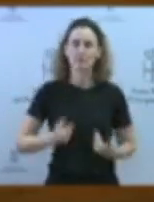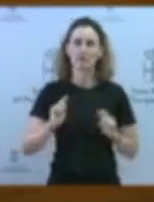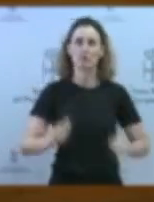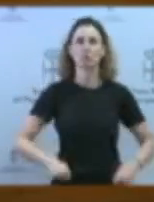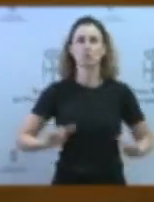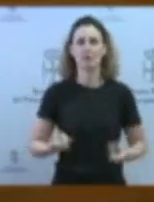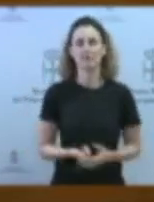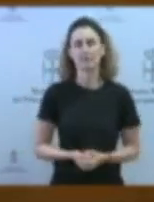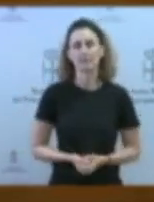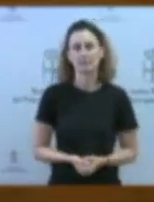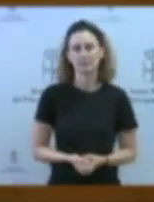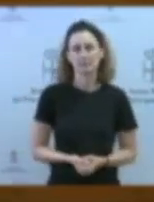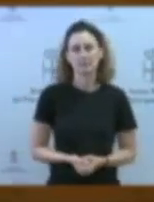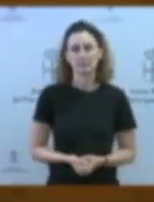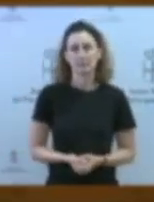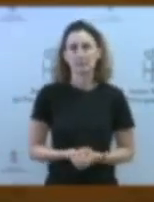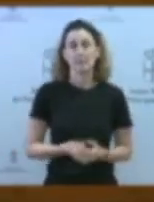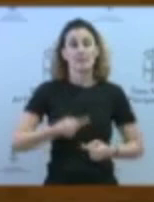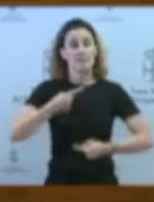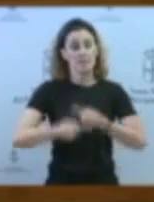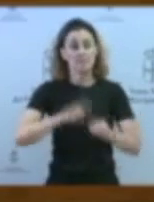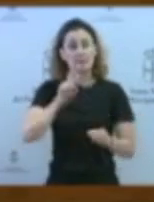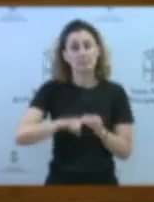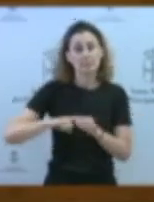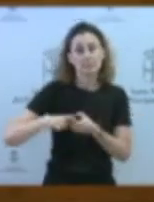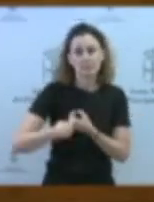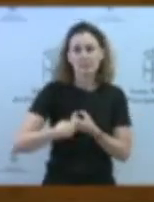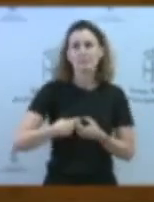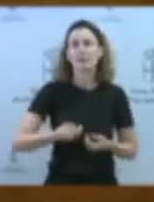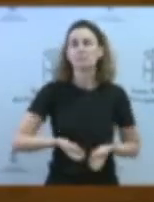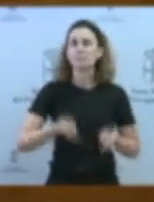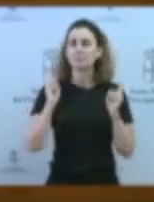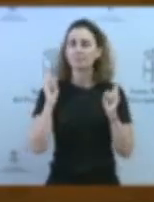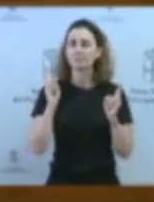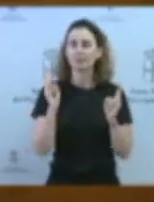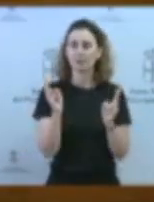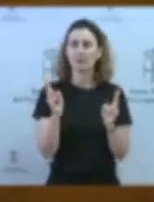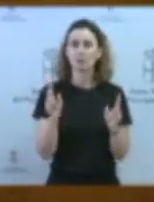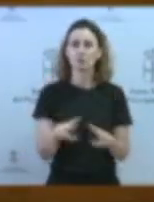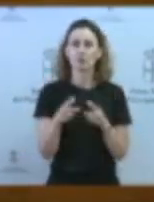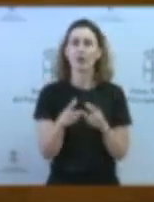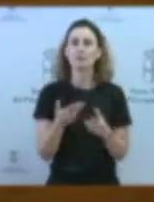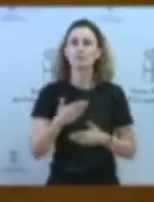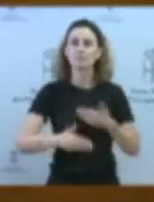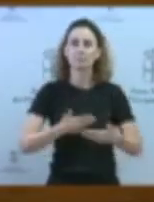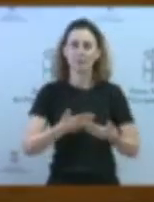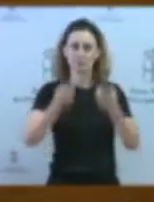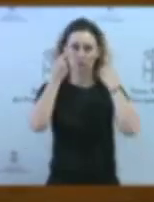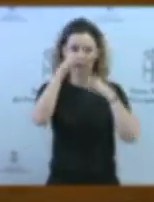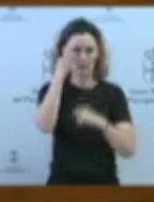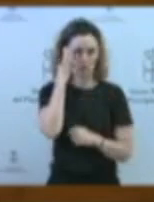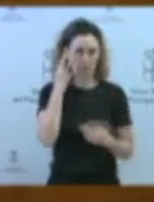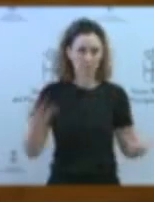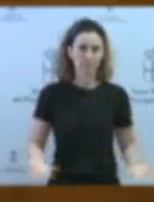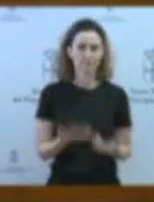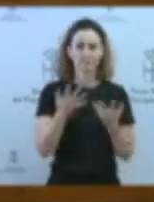Favorecer la participación de las familias y los agentes comunitarios en el proceso educativo del alumnado. Fomentar un clima adecuado que propicie la convivencia, el